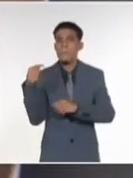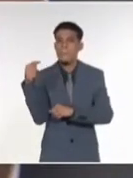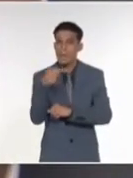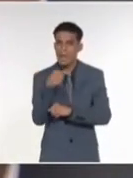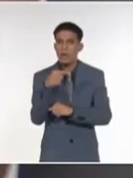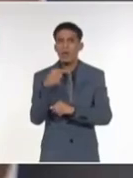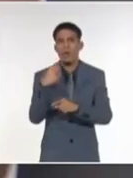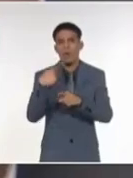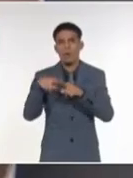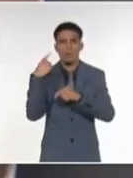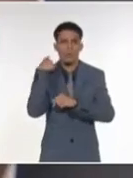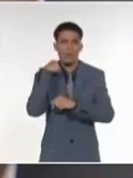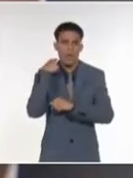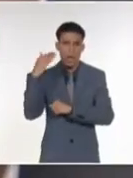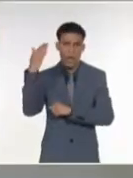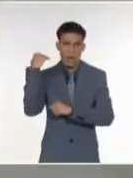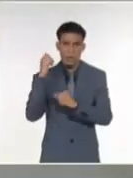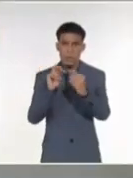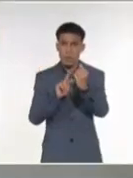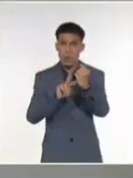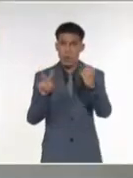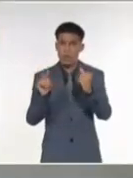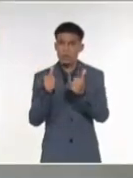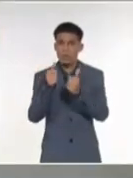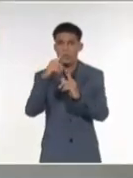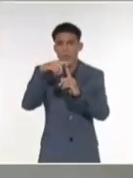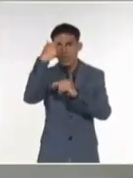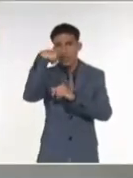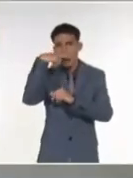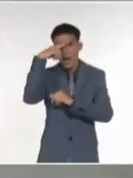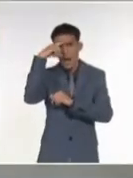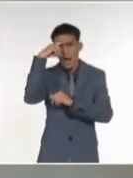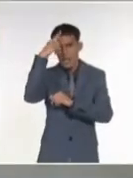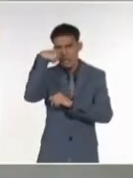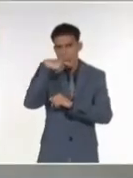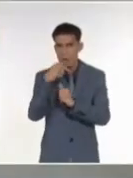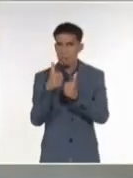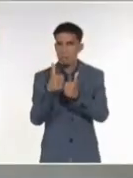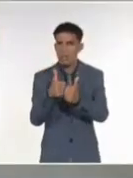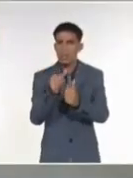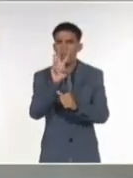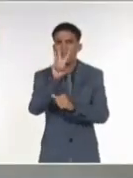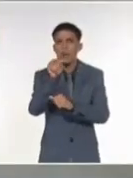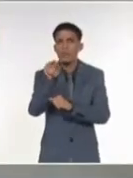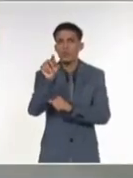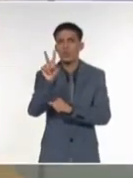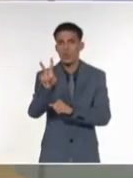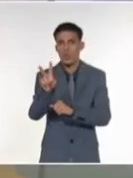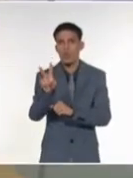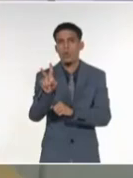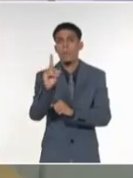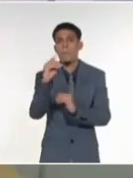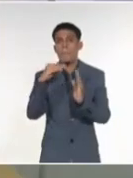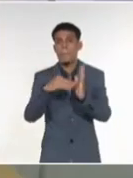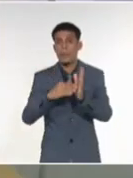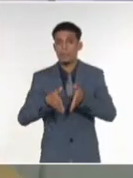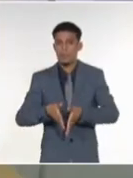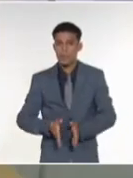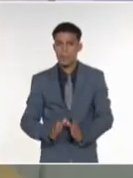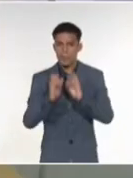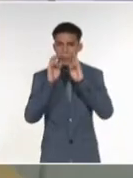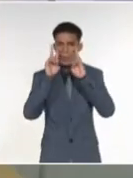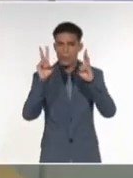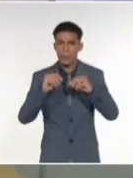precedente, lo que hace que la provincia exhiba una tasa de mortalidad infantil de 3.2 por cada 1.000 nacidos vivos.